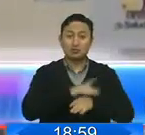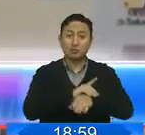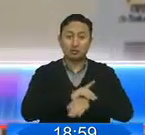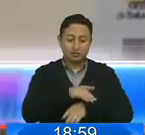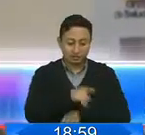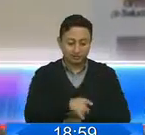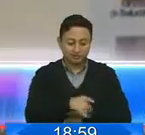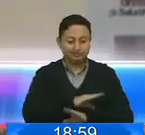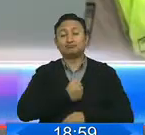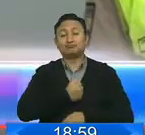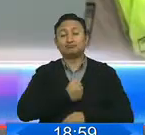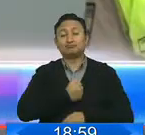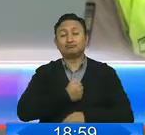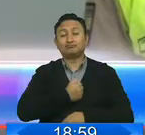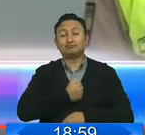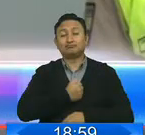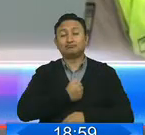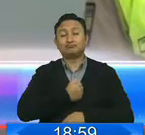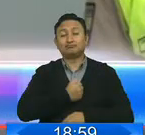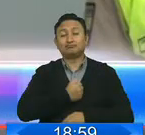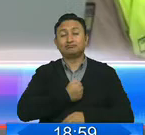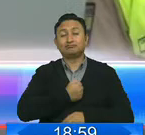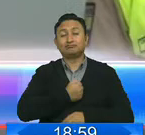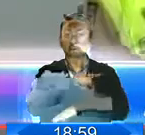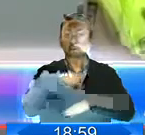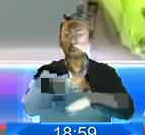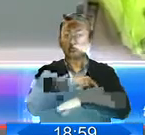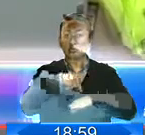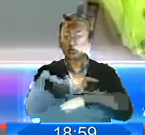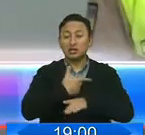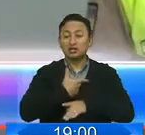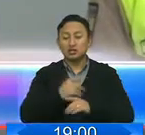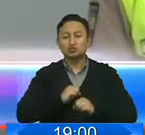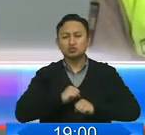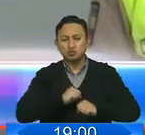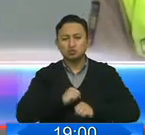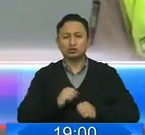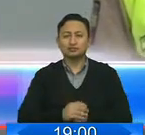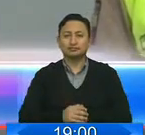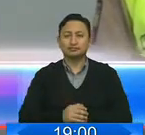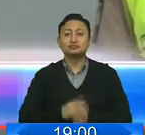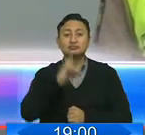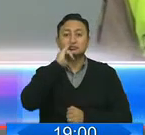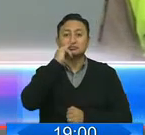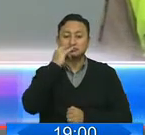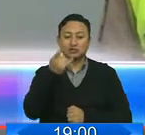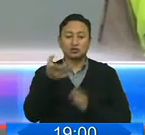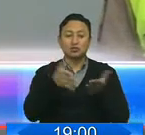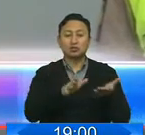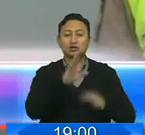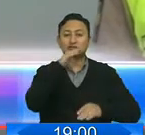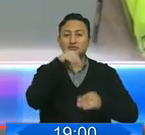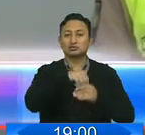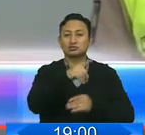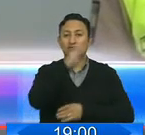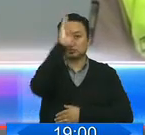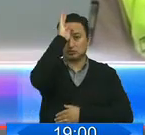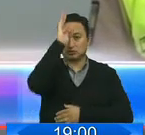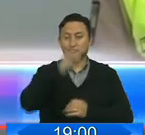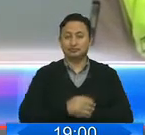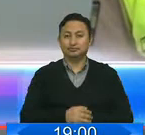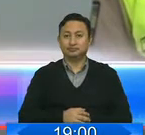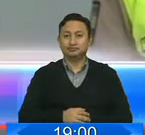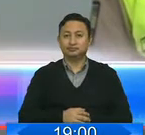su deceso. Muchas horas de luchar por su vida, un menor de edad fallece ya en el hospital, acá